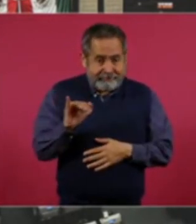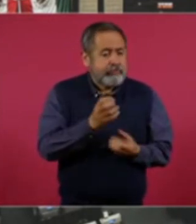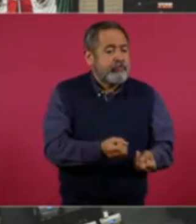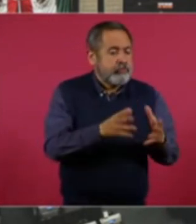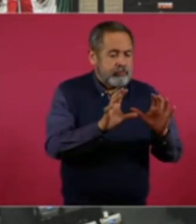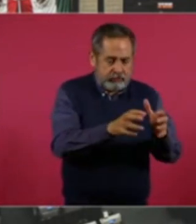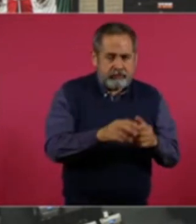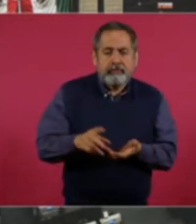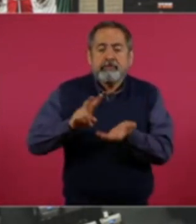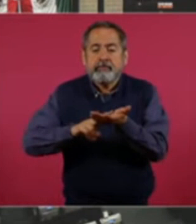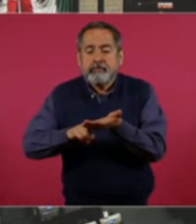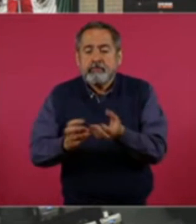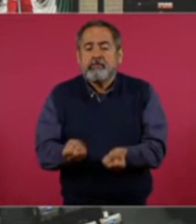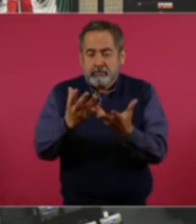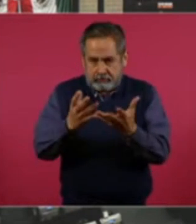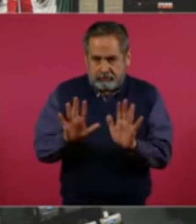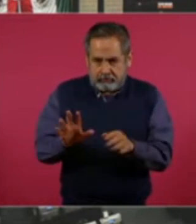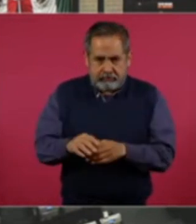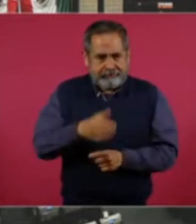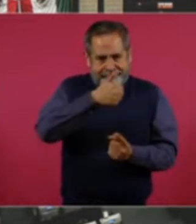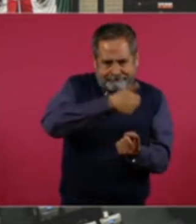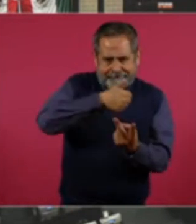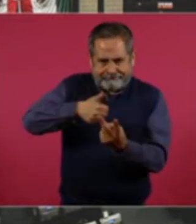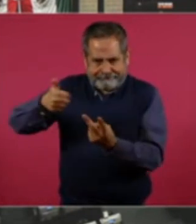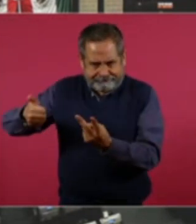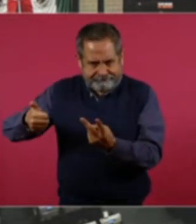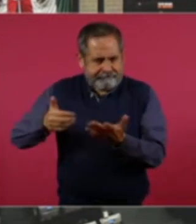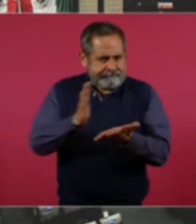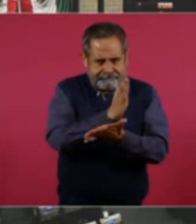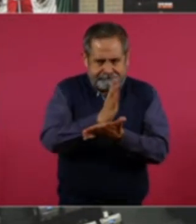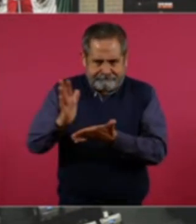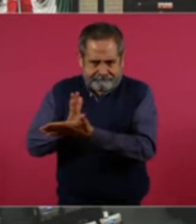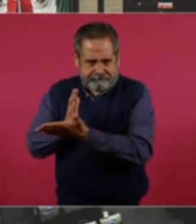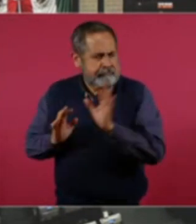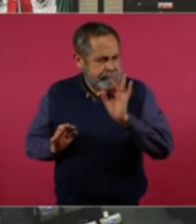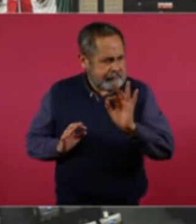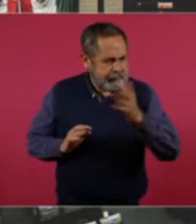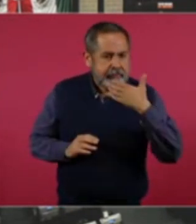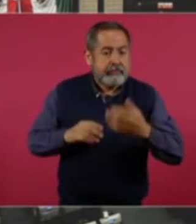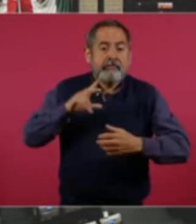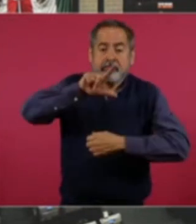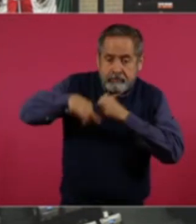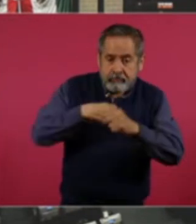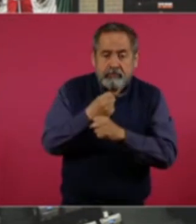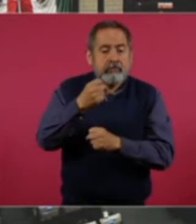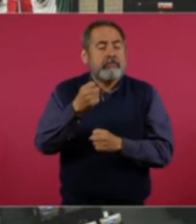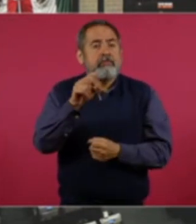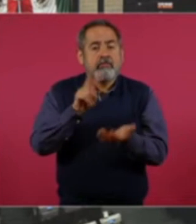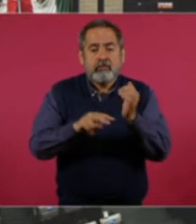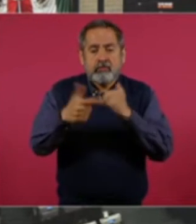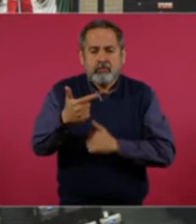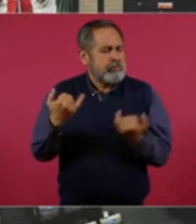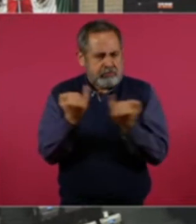regla, el Verde cuánto obtuvo y se aplicaba la regla. Eso fue en 2009. En 2012 también les benefició.